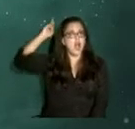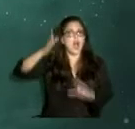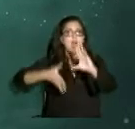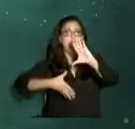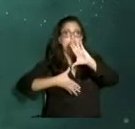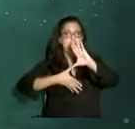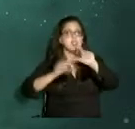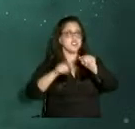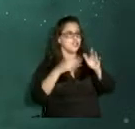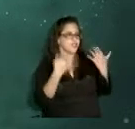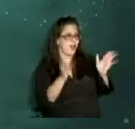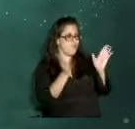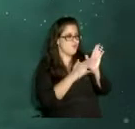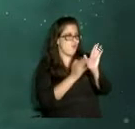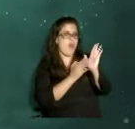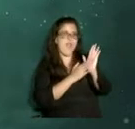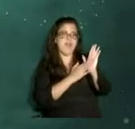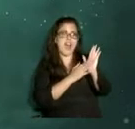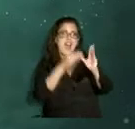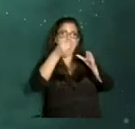genoma.